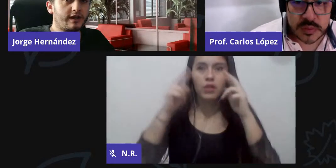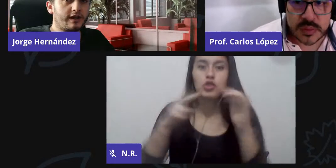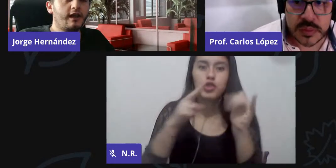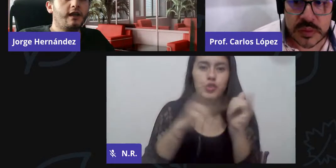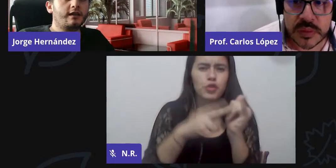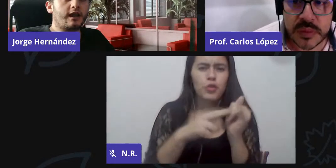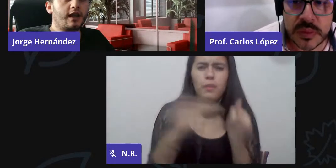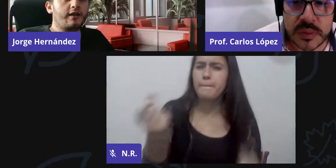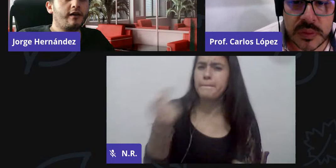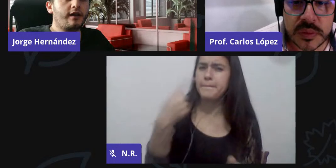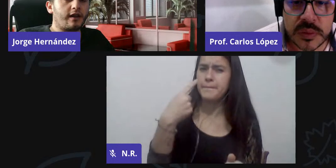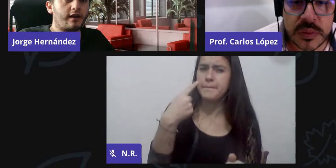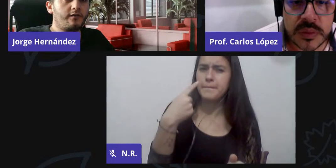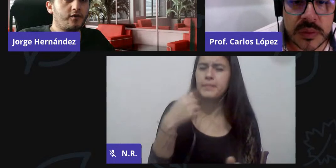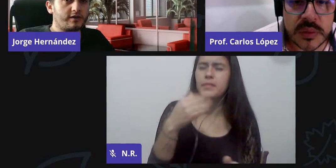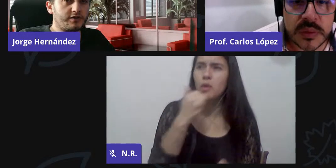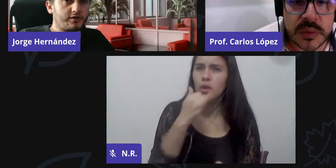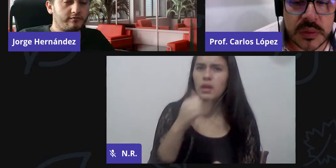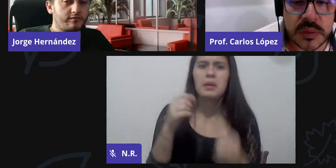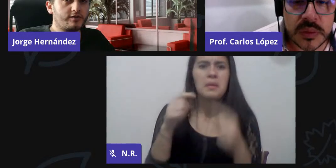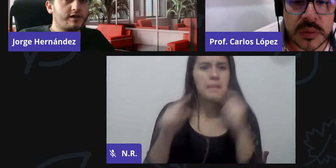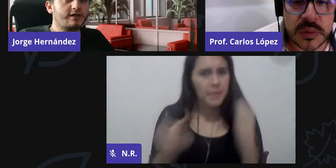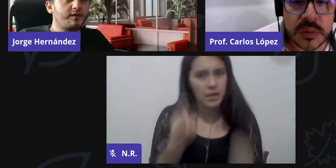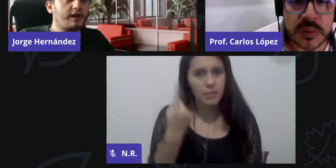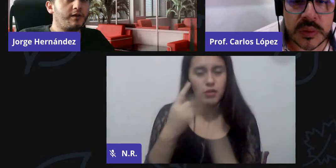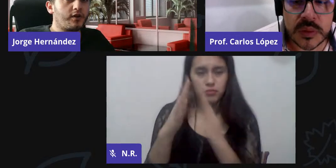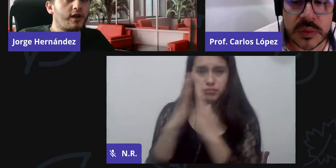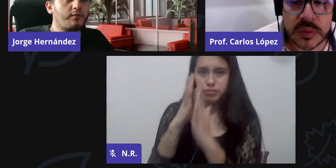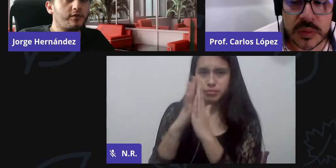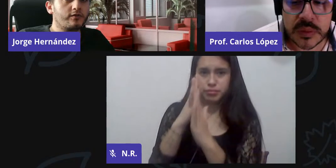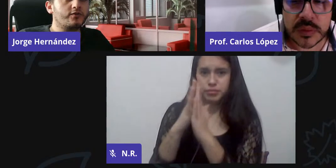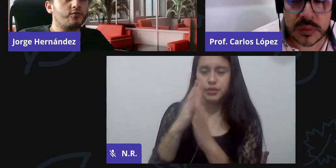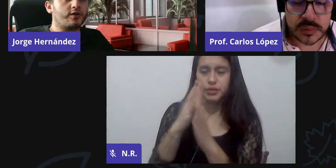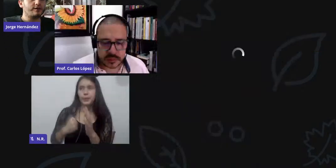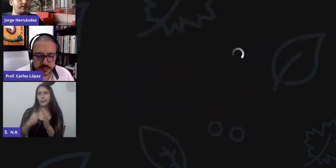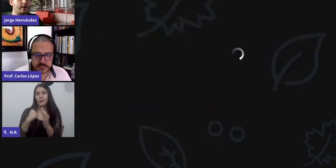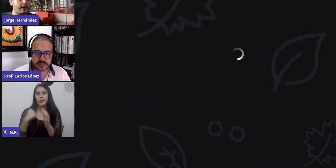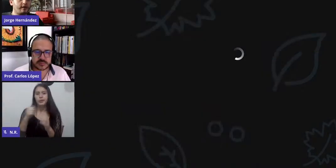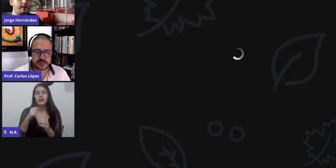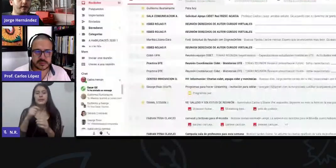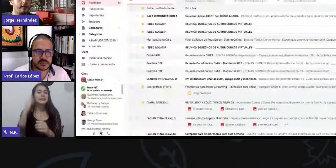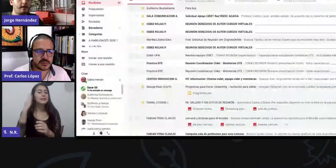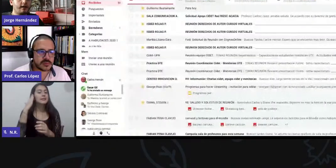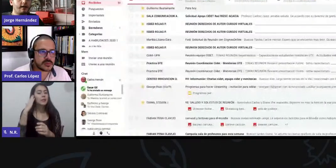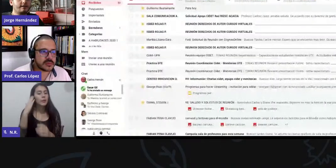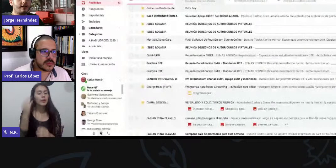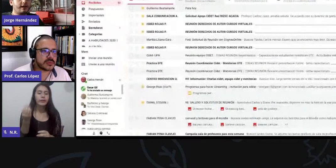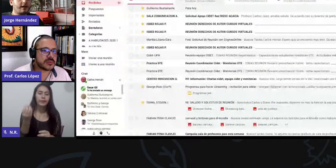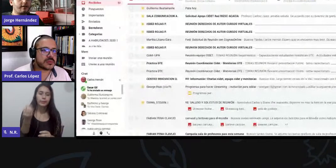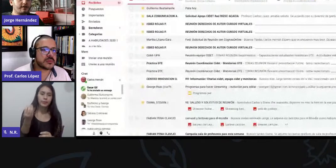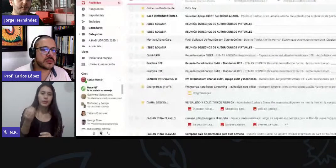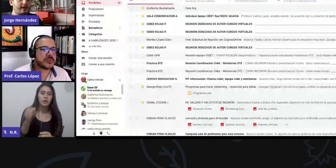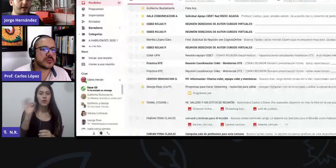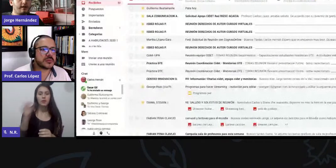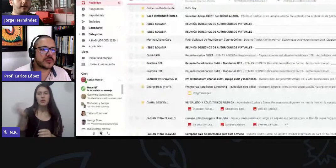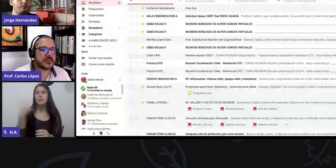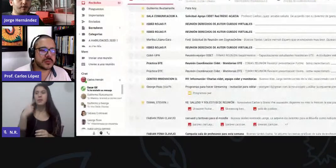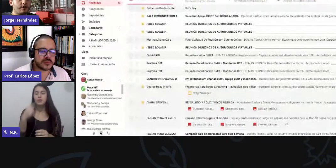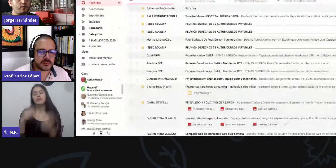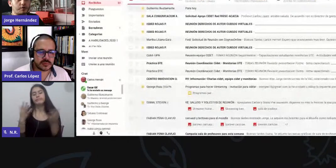primero es que tiene que validar la información. Entonces les pedirá, por ejemplo, su número de celular y les dirá que deben